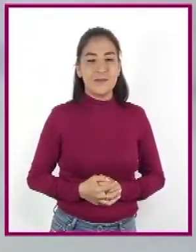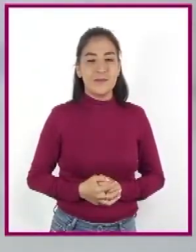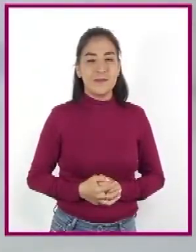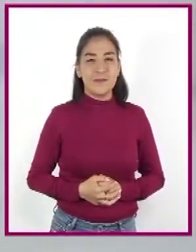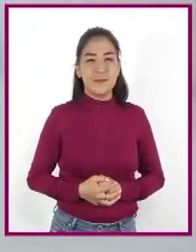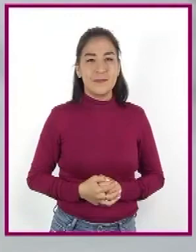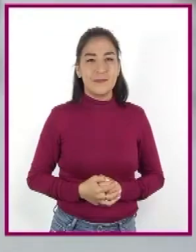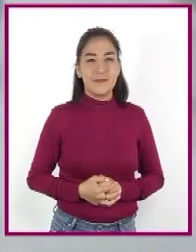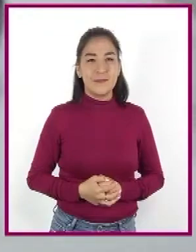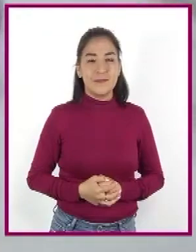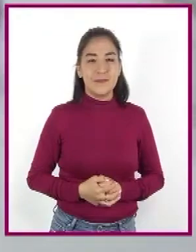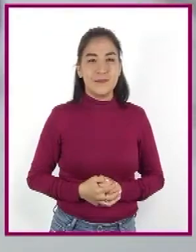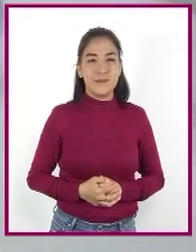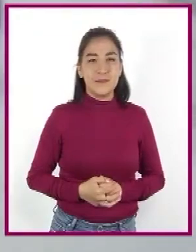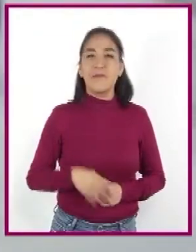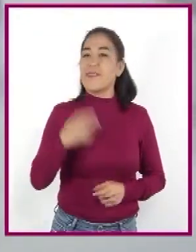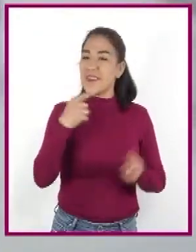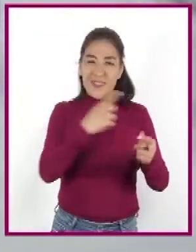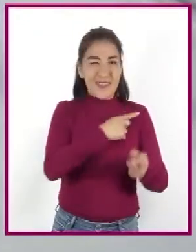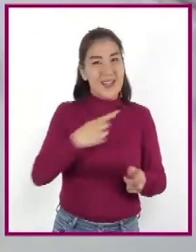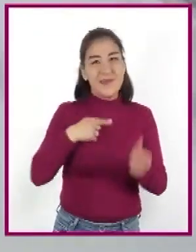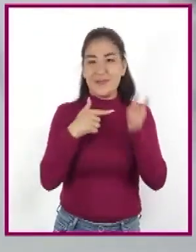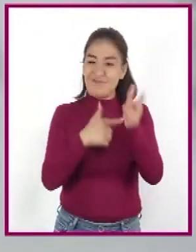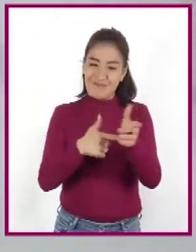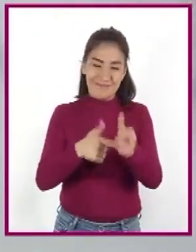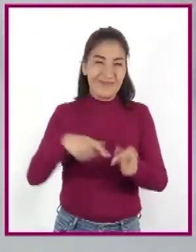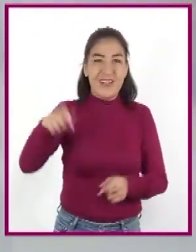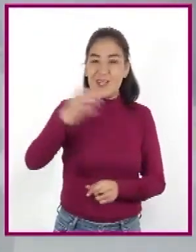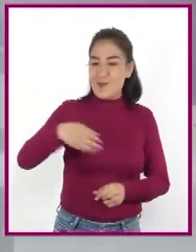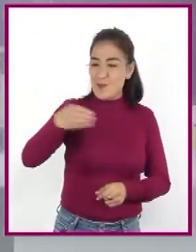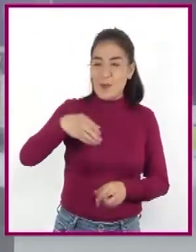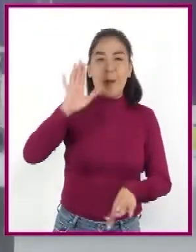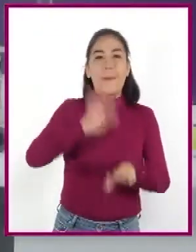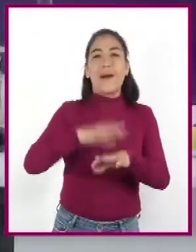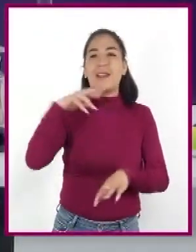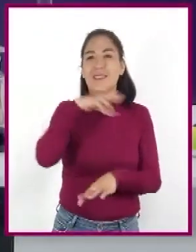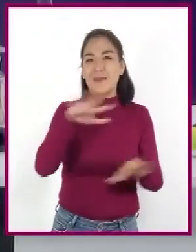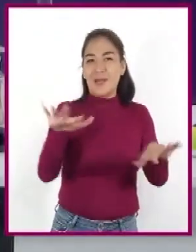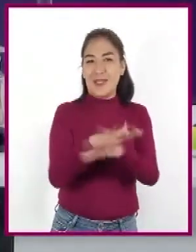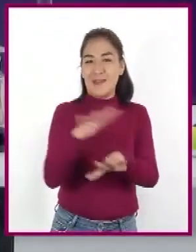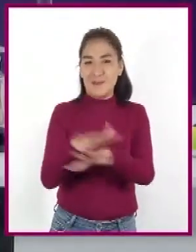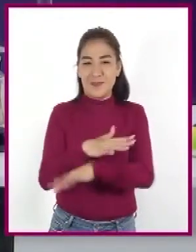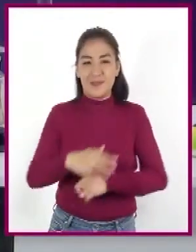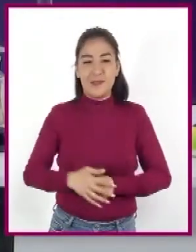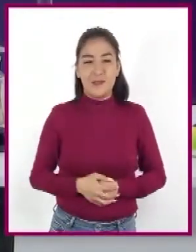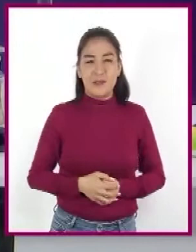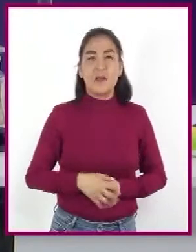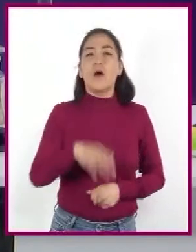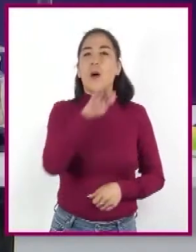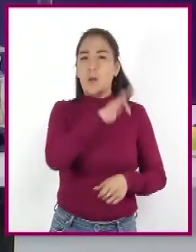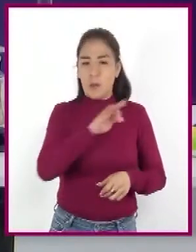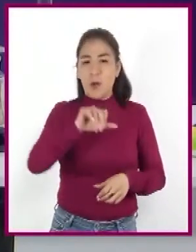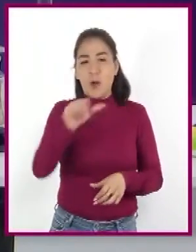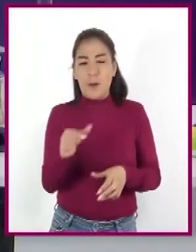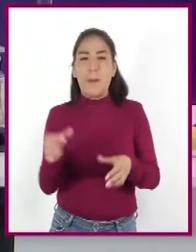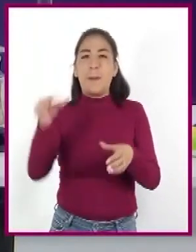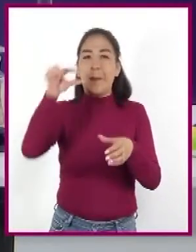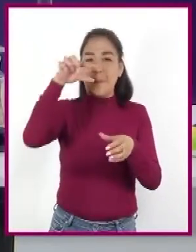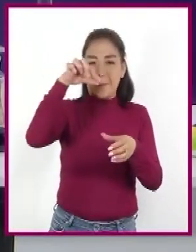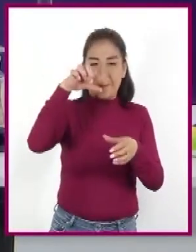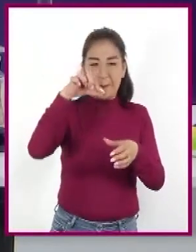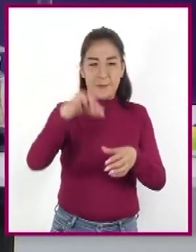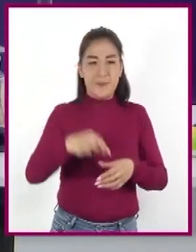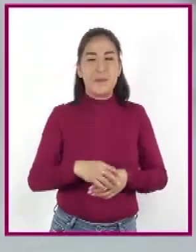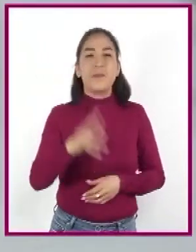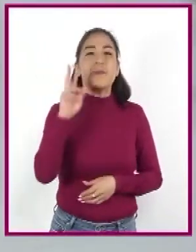Así es. Y lo tenemos que agitar para que sea mucho más rápida la reacción. Así es. Le podemos agregar otro poco más de permanganato